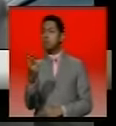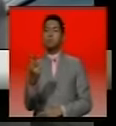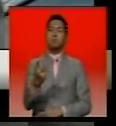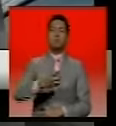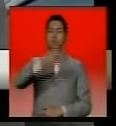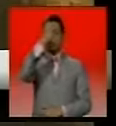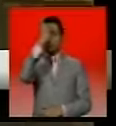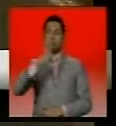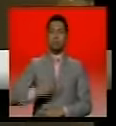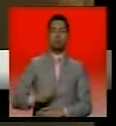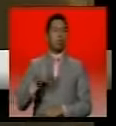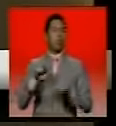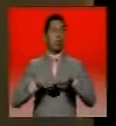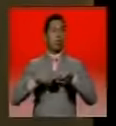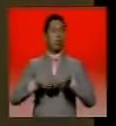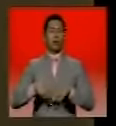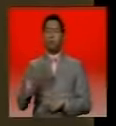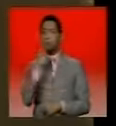decisión correspondiente.